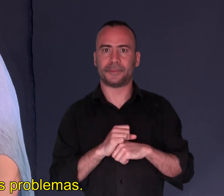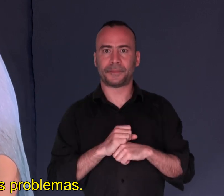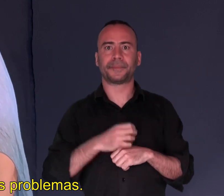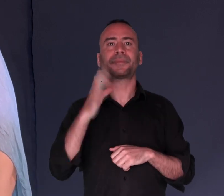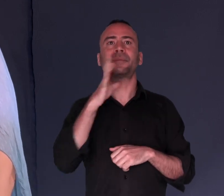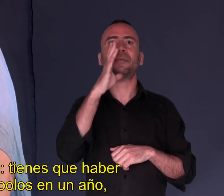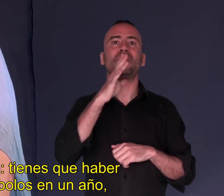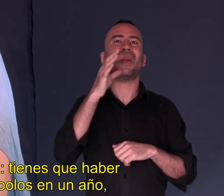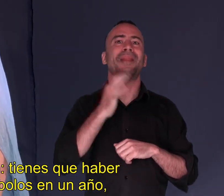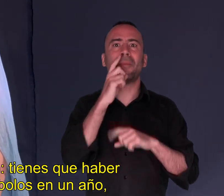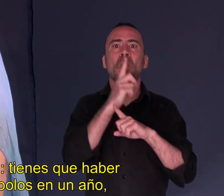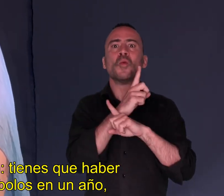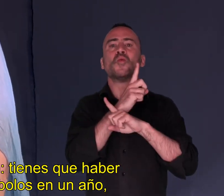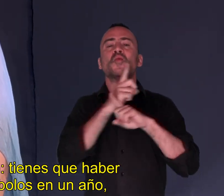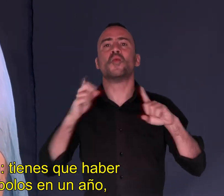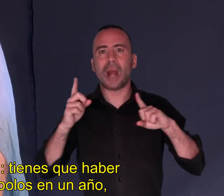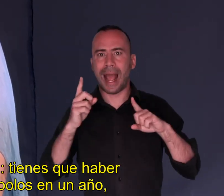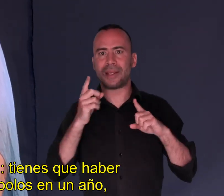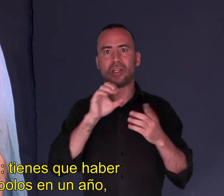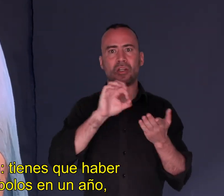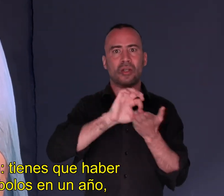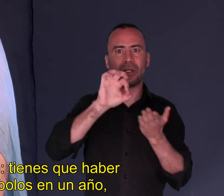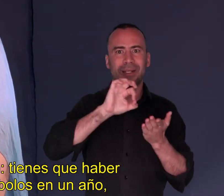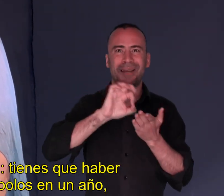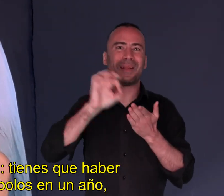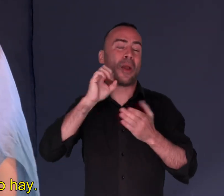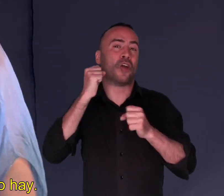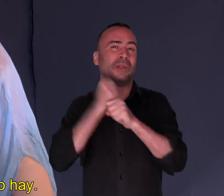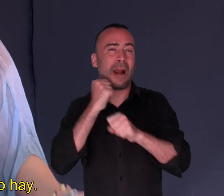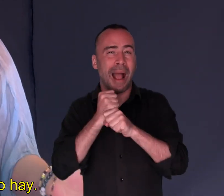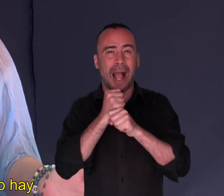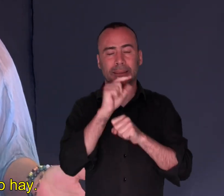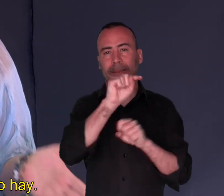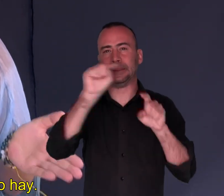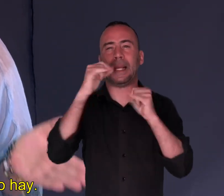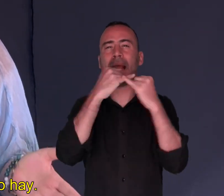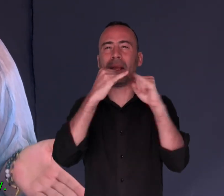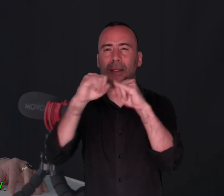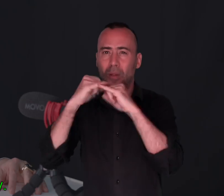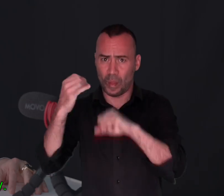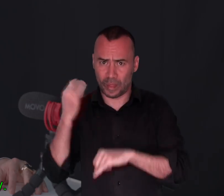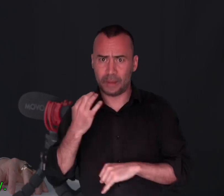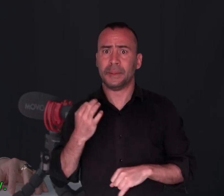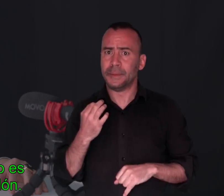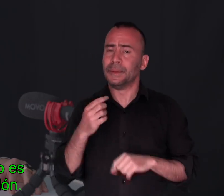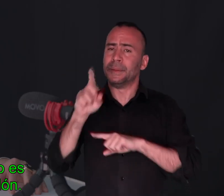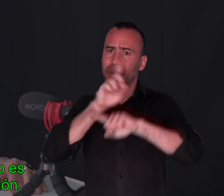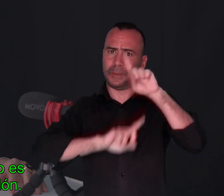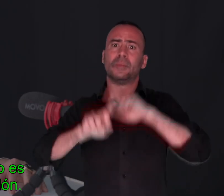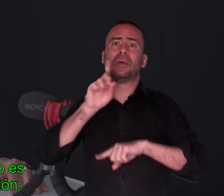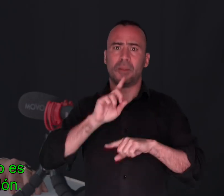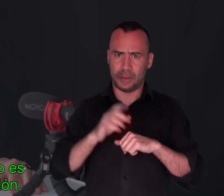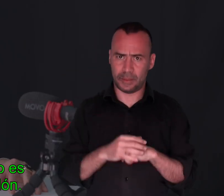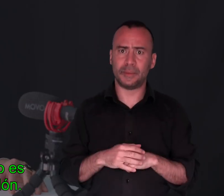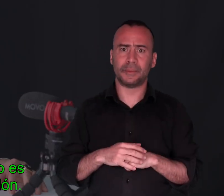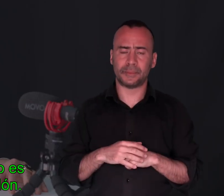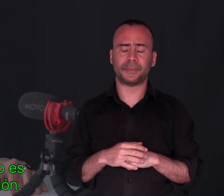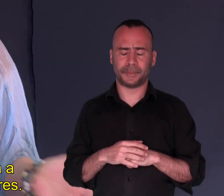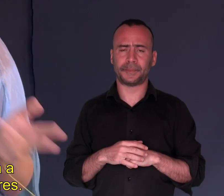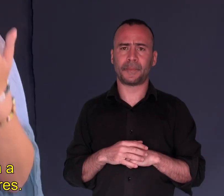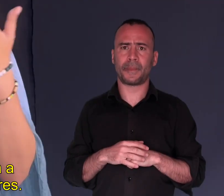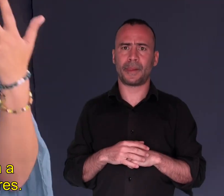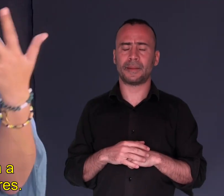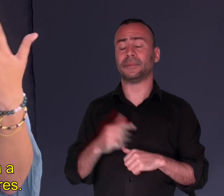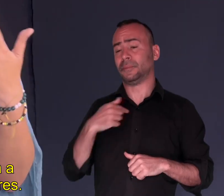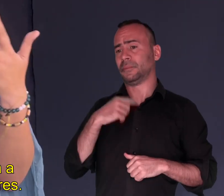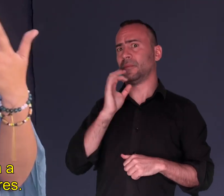problemas porque cuando te dicen tienes que haber hecho no sé cuántos bolos en un año ya señores Pues es que no hay no hay Sí sí eso eso es un midón